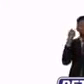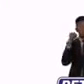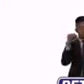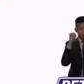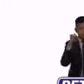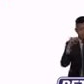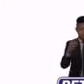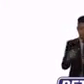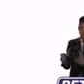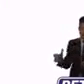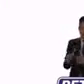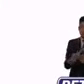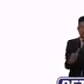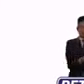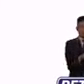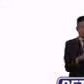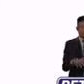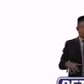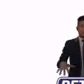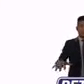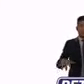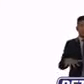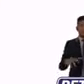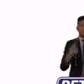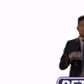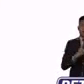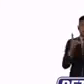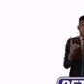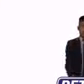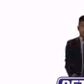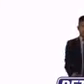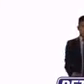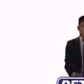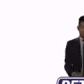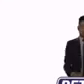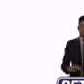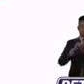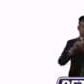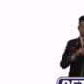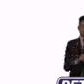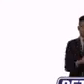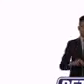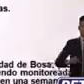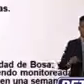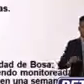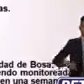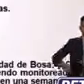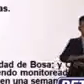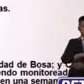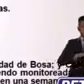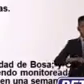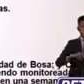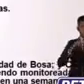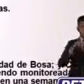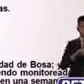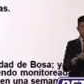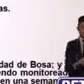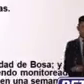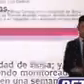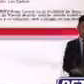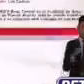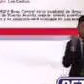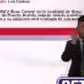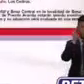Por esta razón, hemos determinado las siguientes medidas para la ciudad de Bogotá. Lo